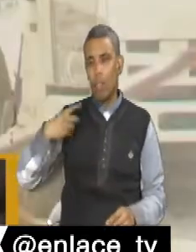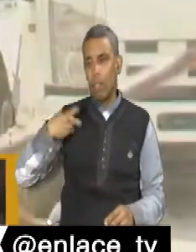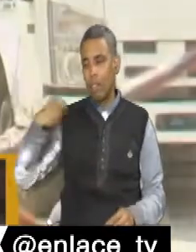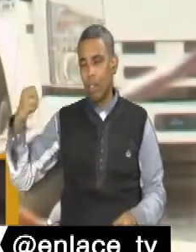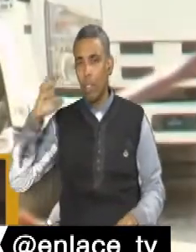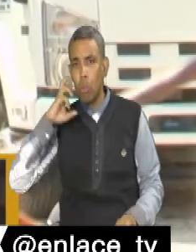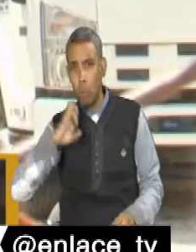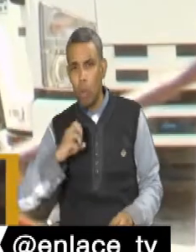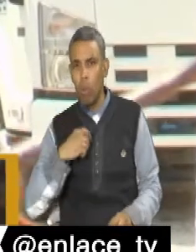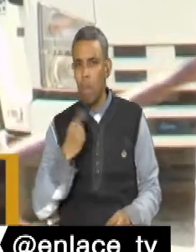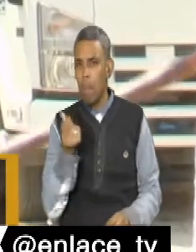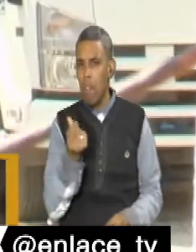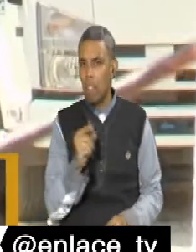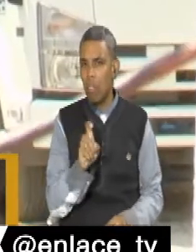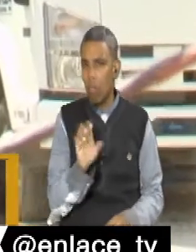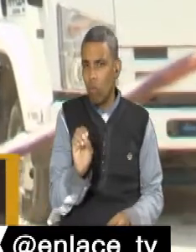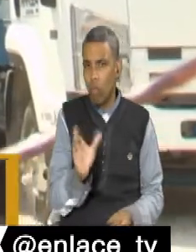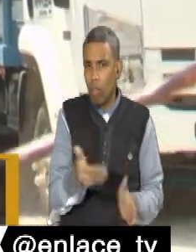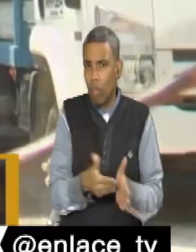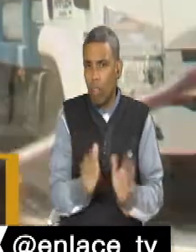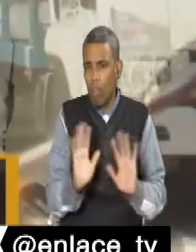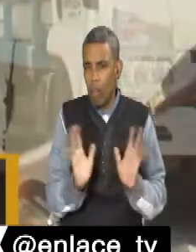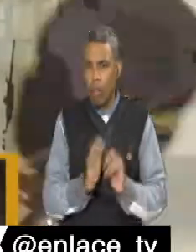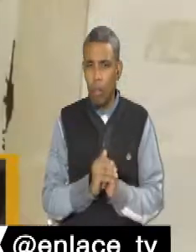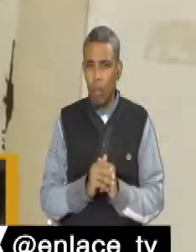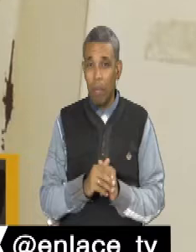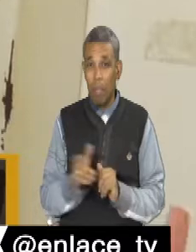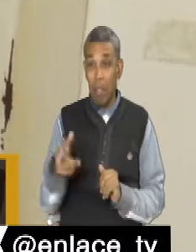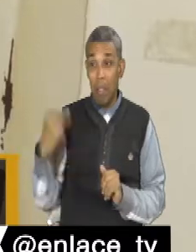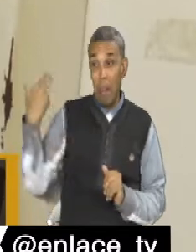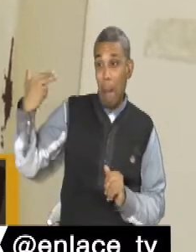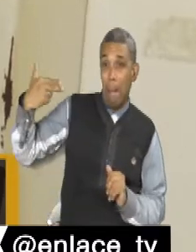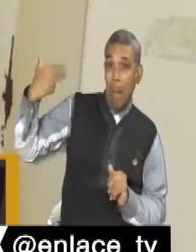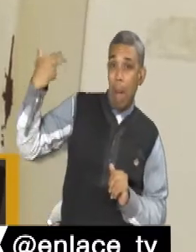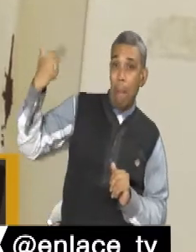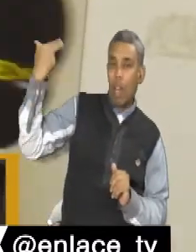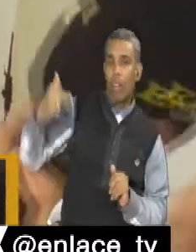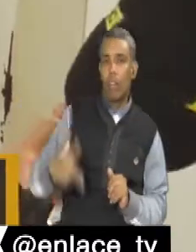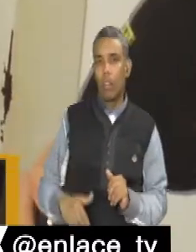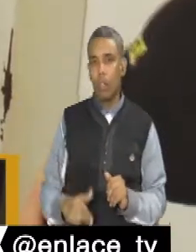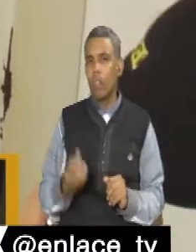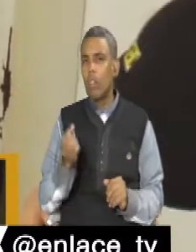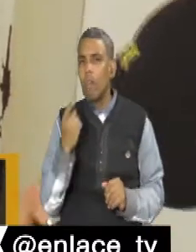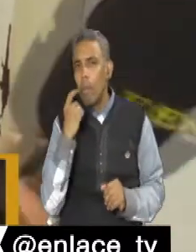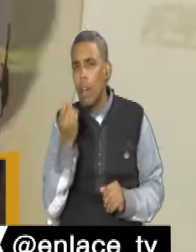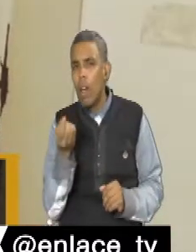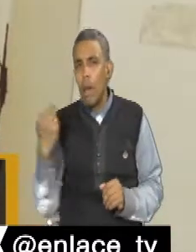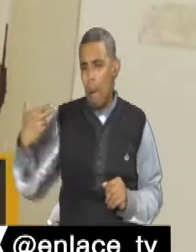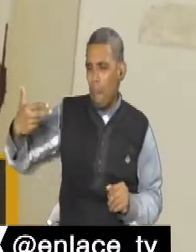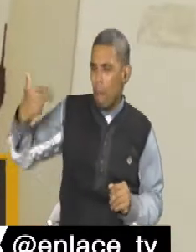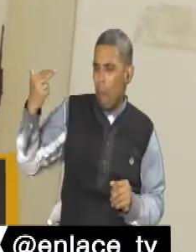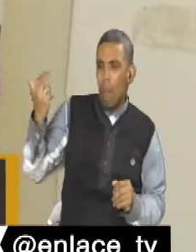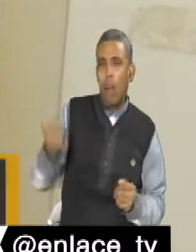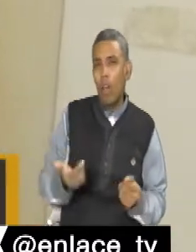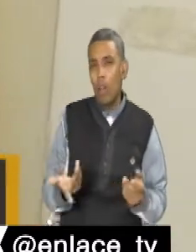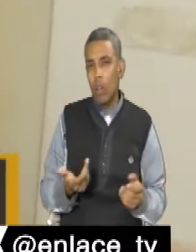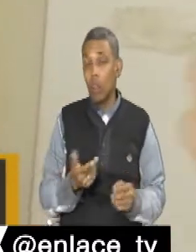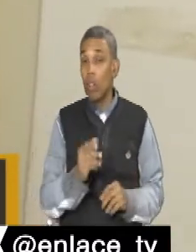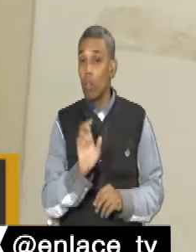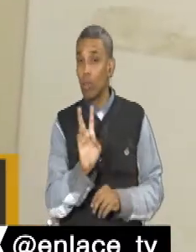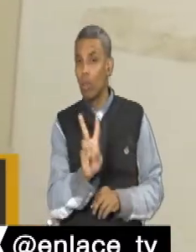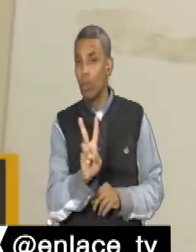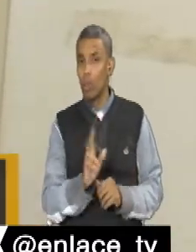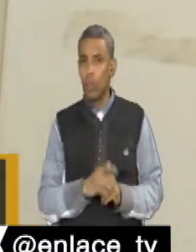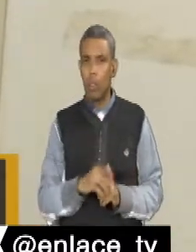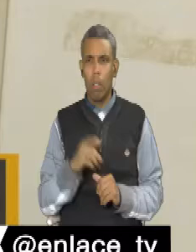mil pesos solamente, nada más. ¿Cuántos impactos recibió su papá? Dos. ¿Cómo es la situación de él en eso? Pues los médicos me dicen que